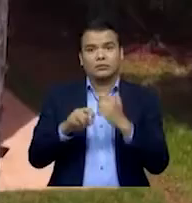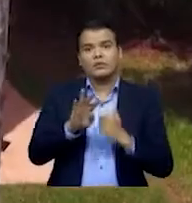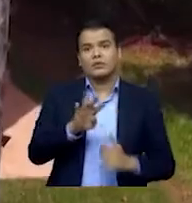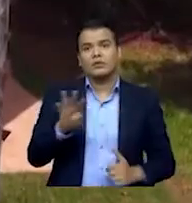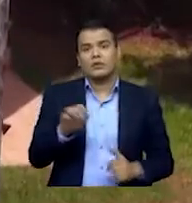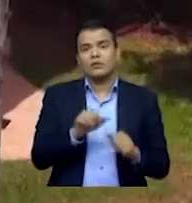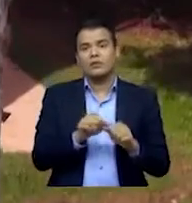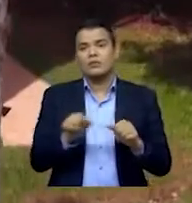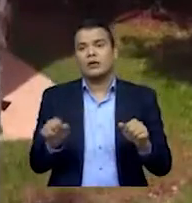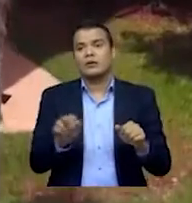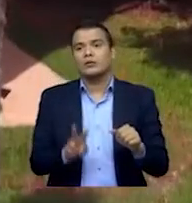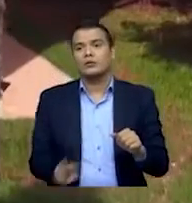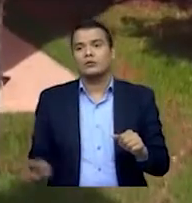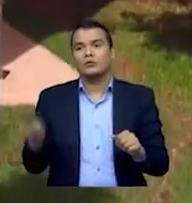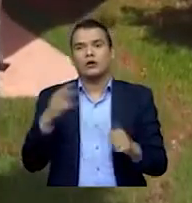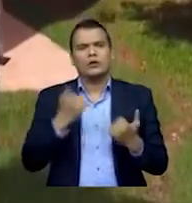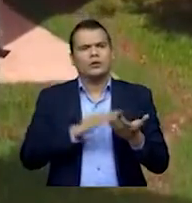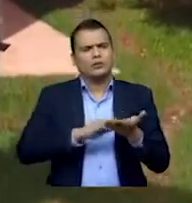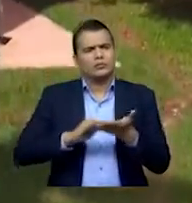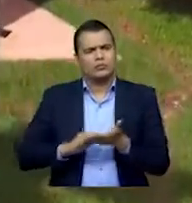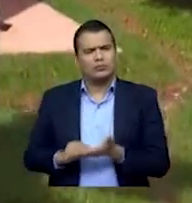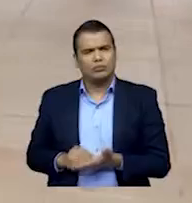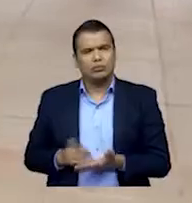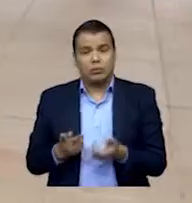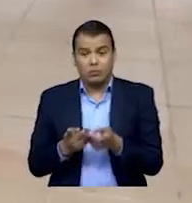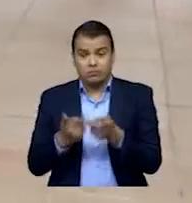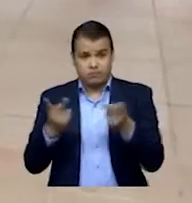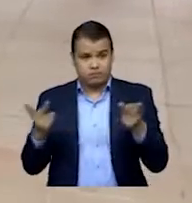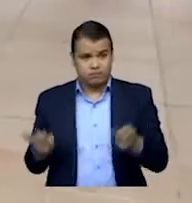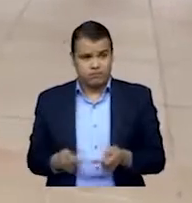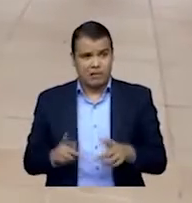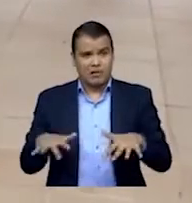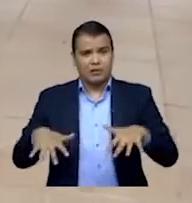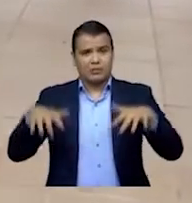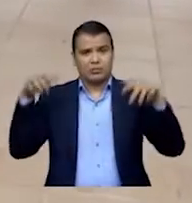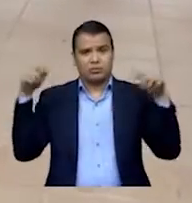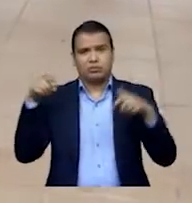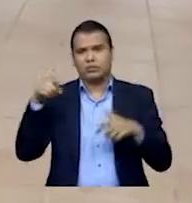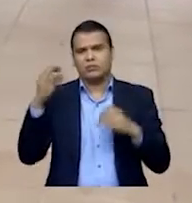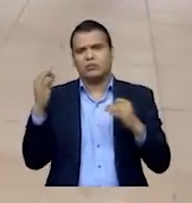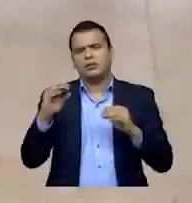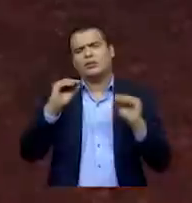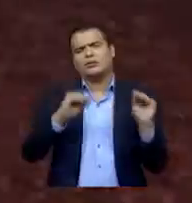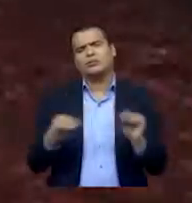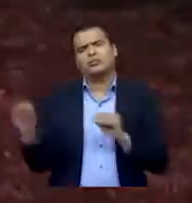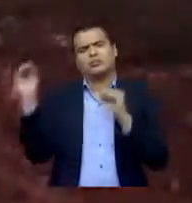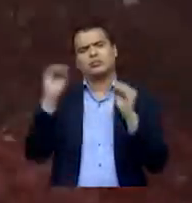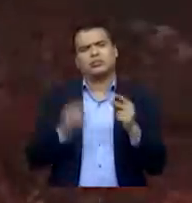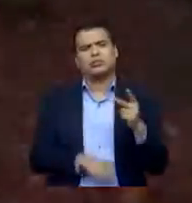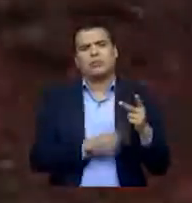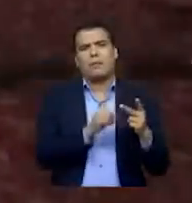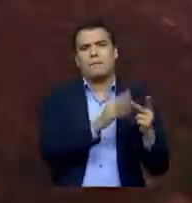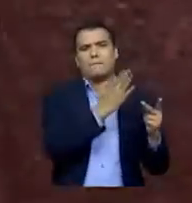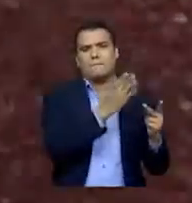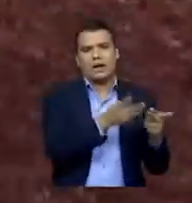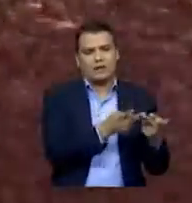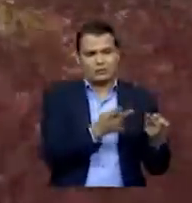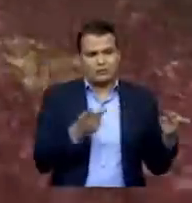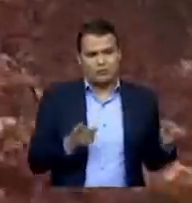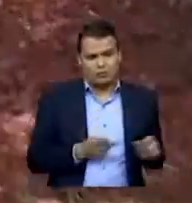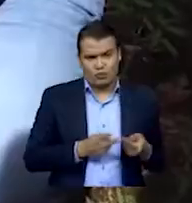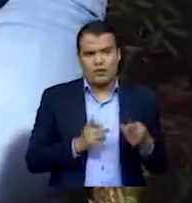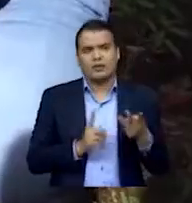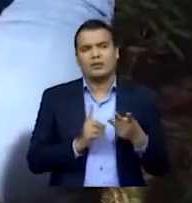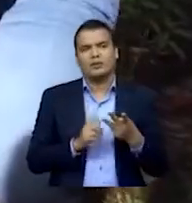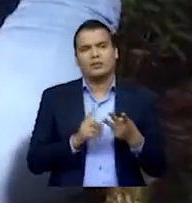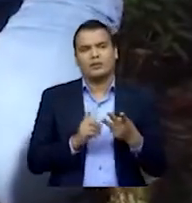en que en el auditorio donde se van a dar las capacitaciones de educación ambiental en las baterías en los centros de atención pero